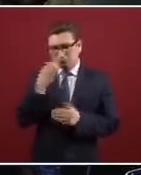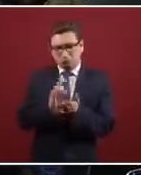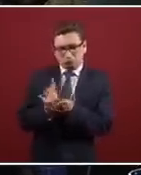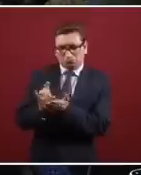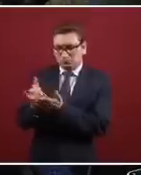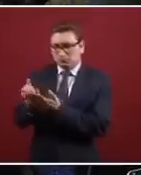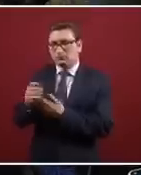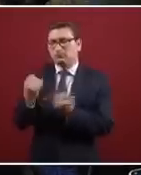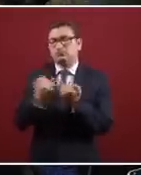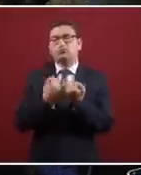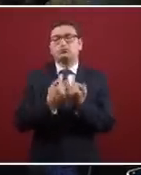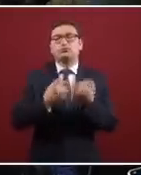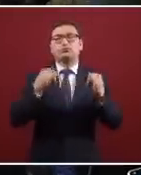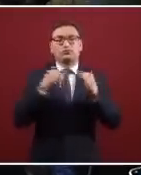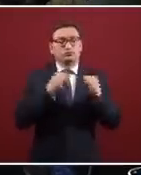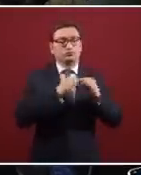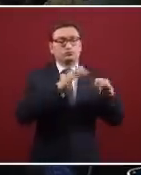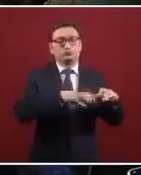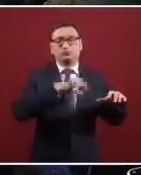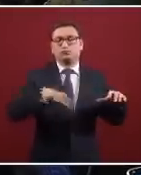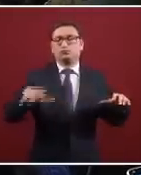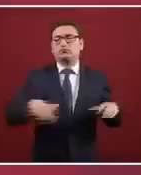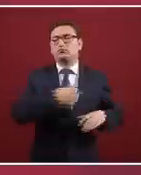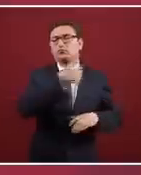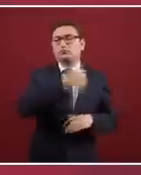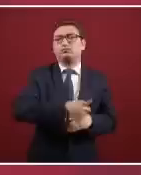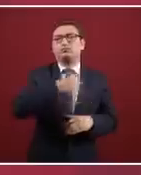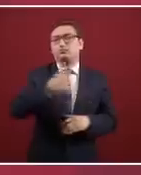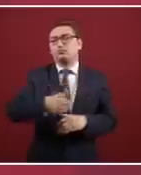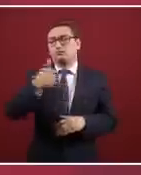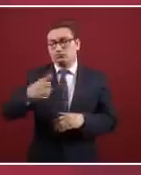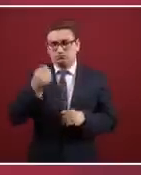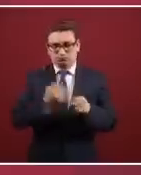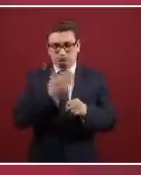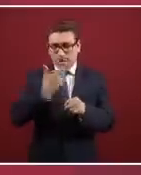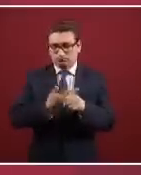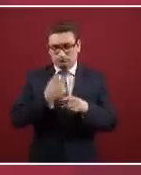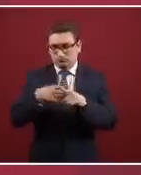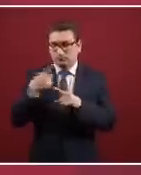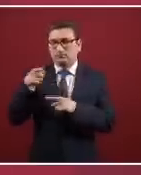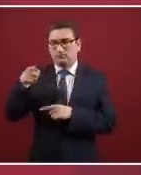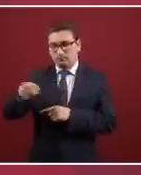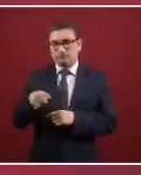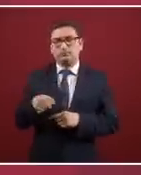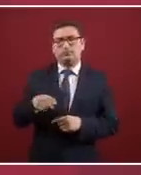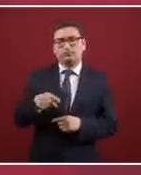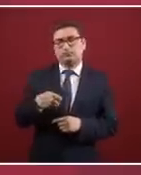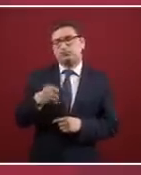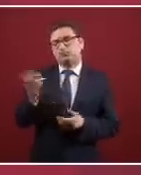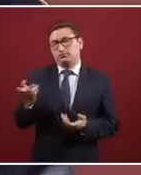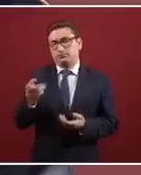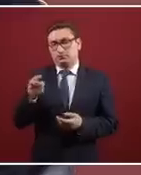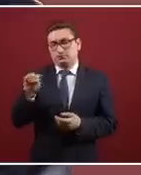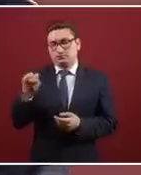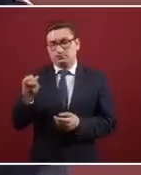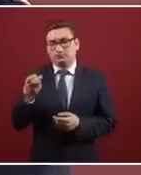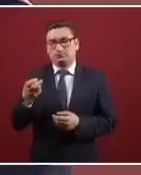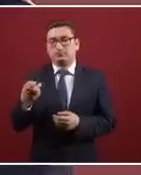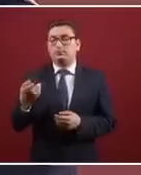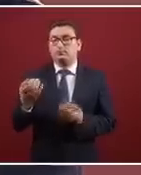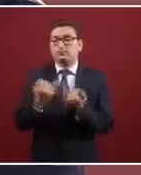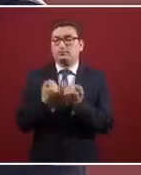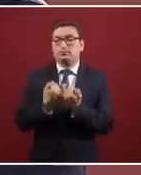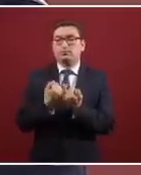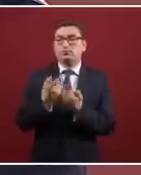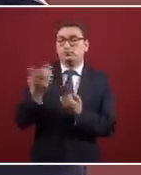lo que están haciendo cada una de las secretarías. Y pronto, como lo pidió el